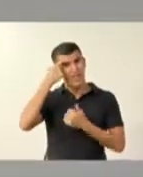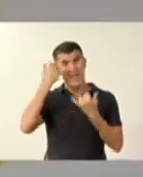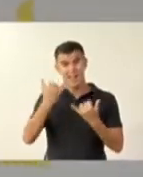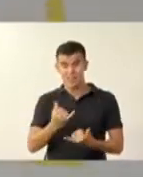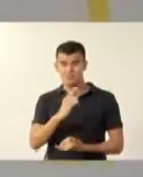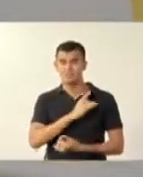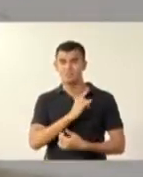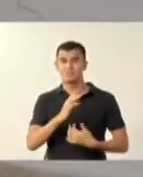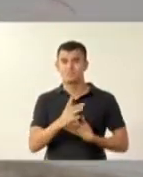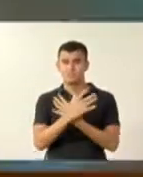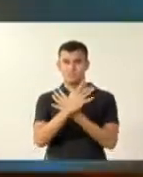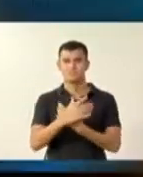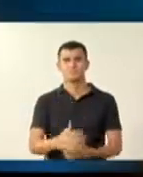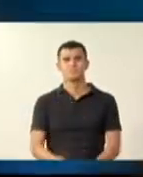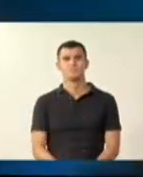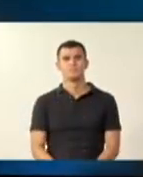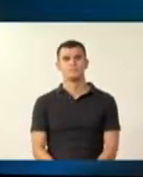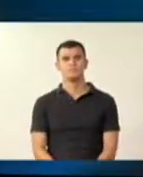formación.